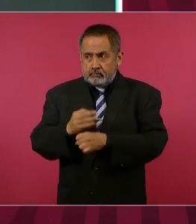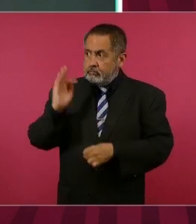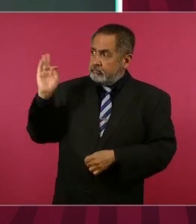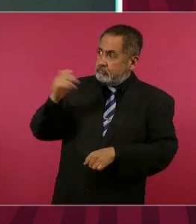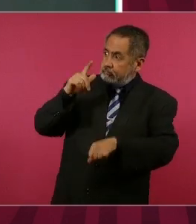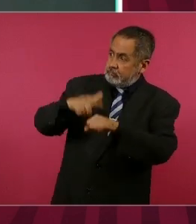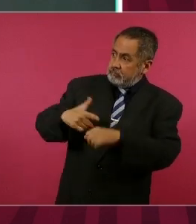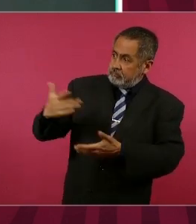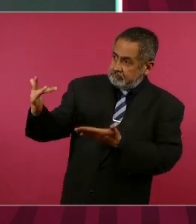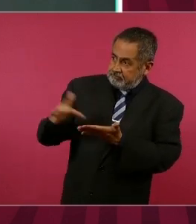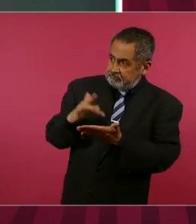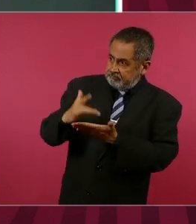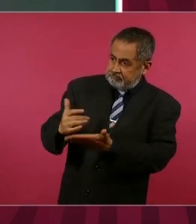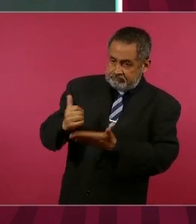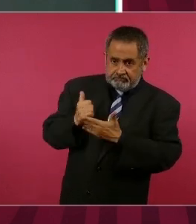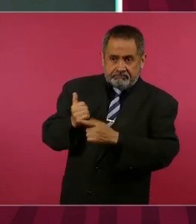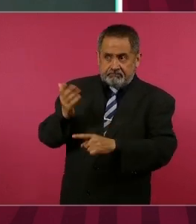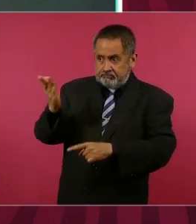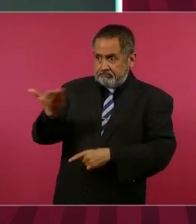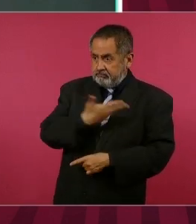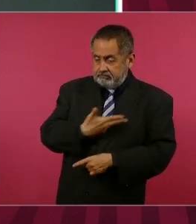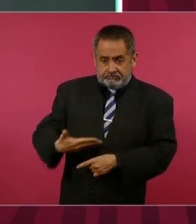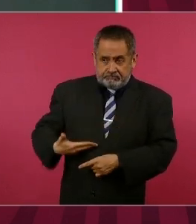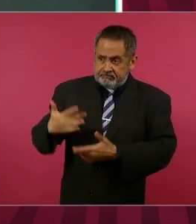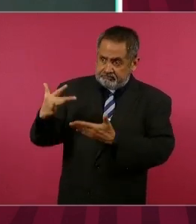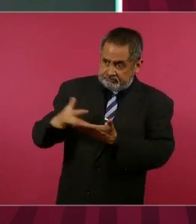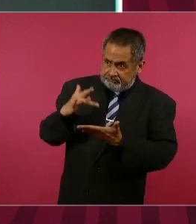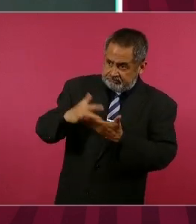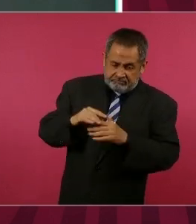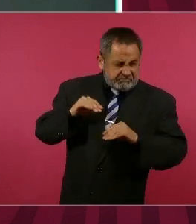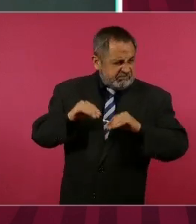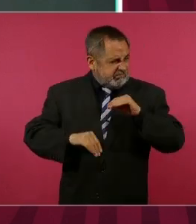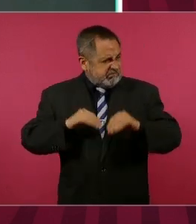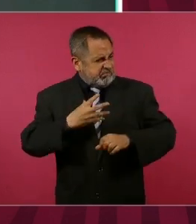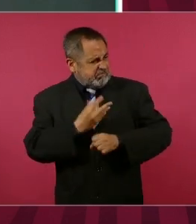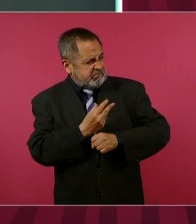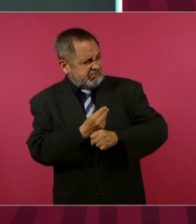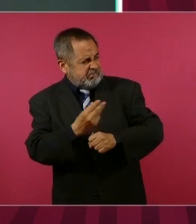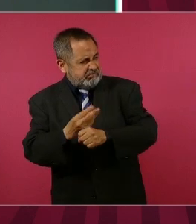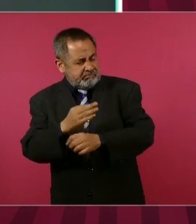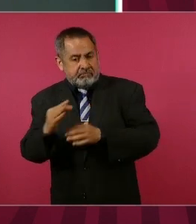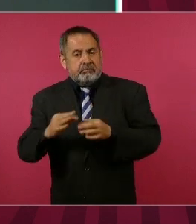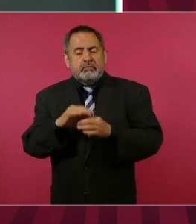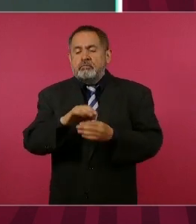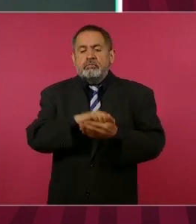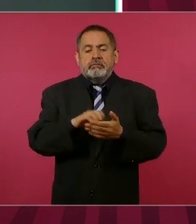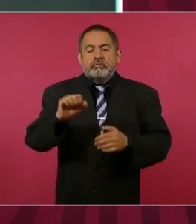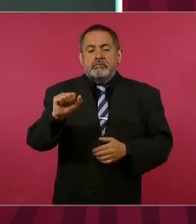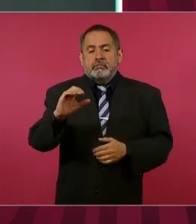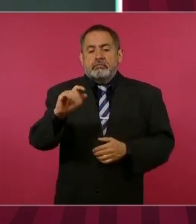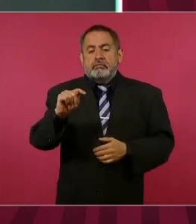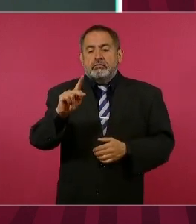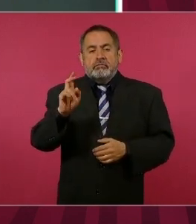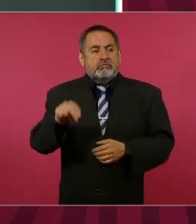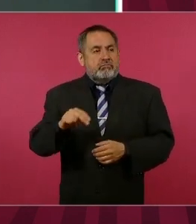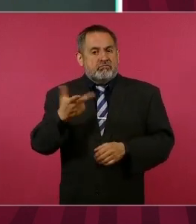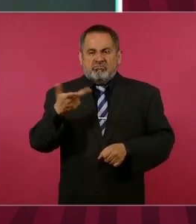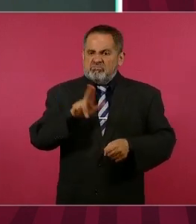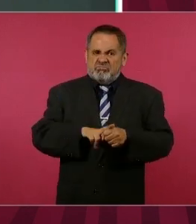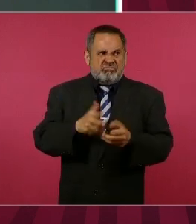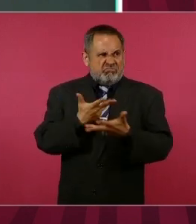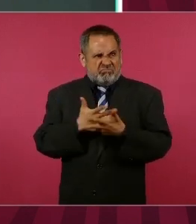Federación, con el apoyo de usted, señor presidente, tendremos muy pronto en Actopan un gran hospital.